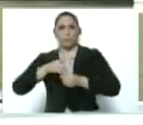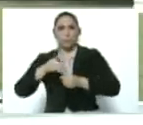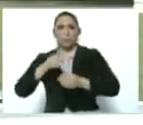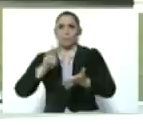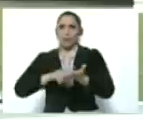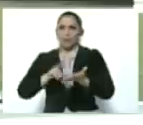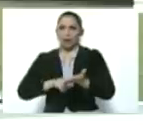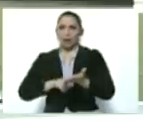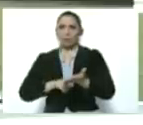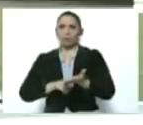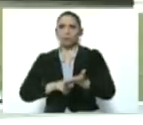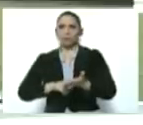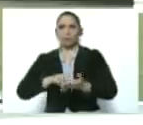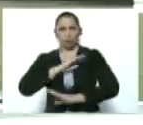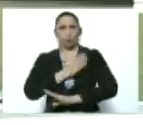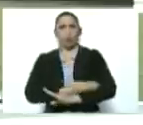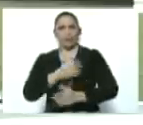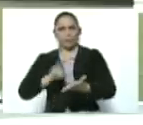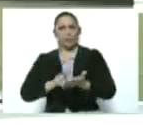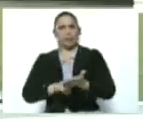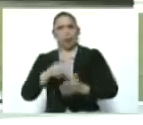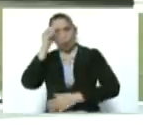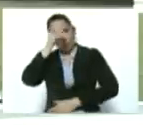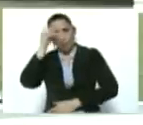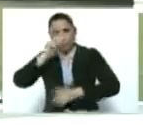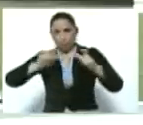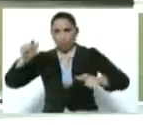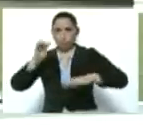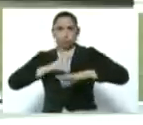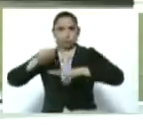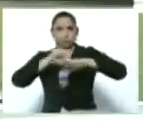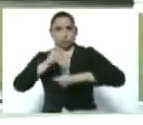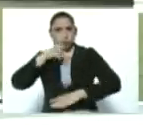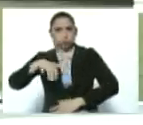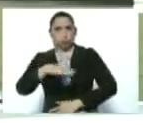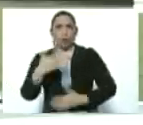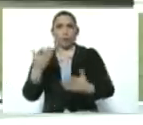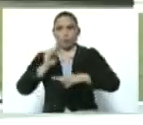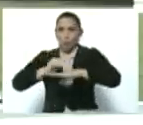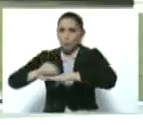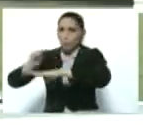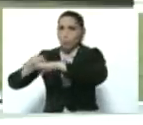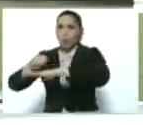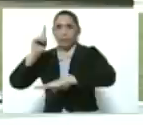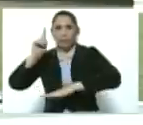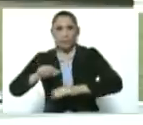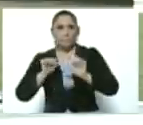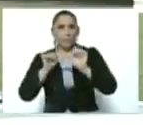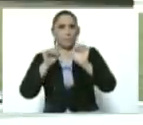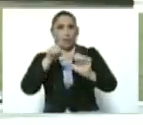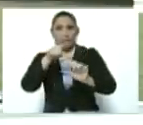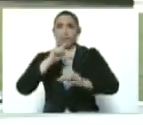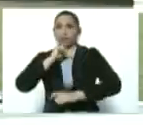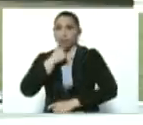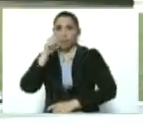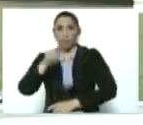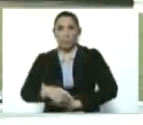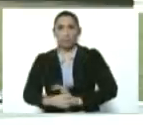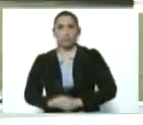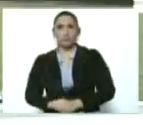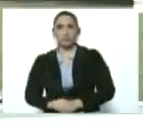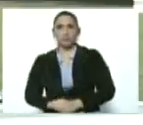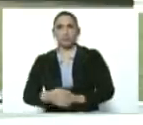cruda verdad en base a la opinión ciudadana en base a la consulta permanente eso es una de las claves también